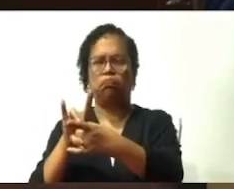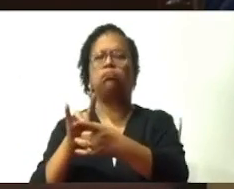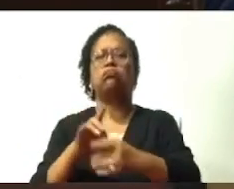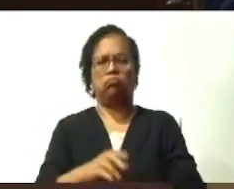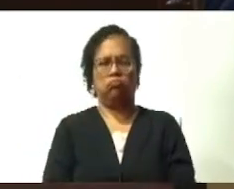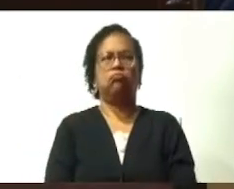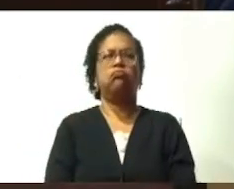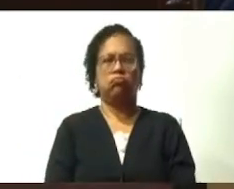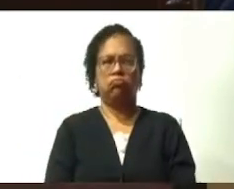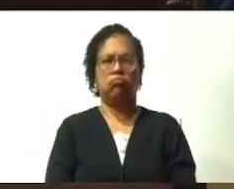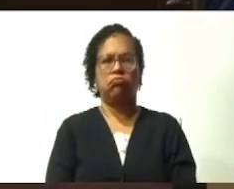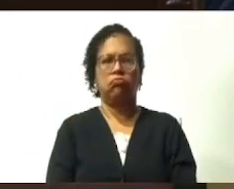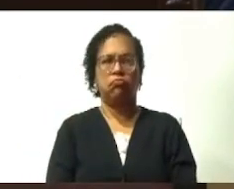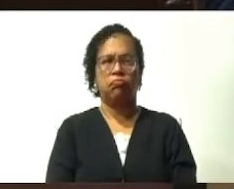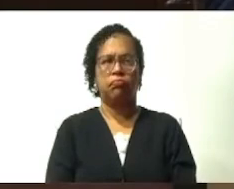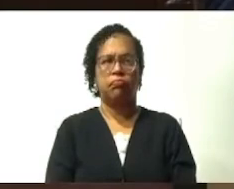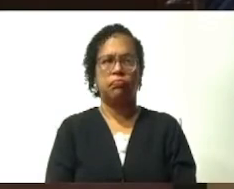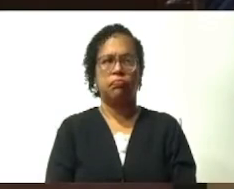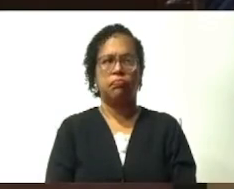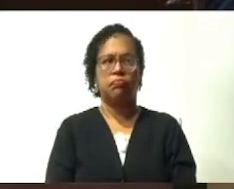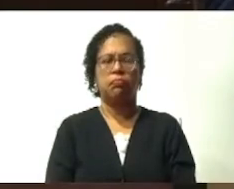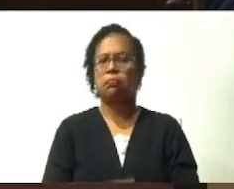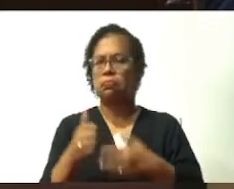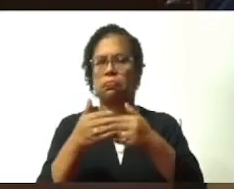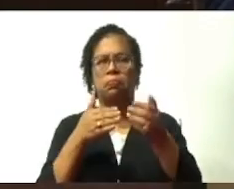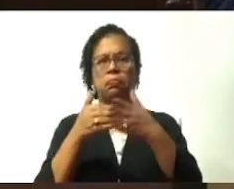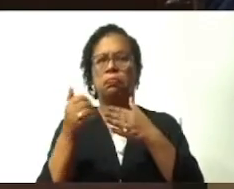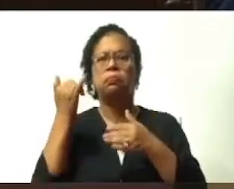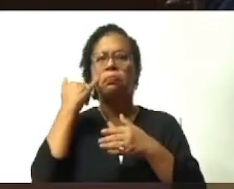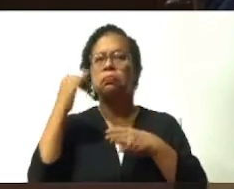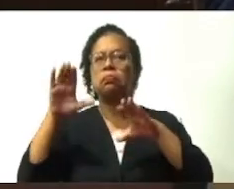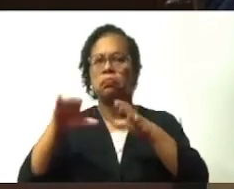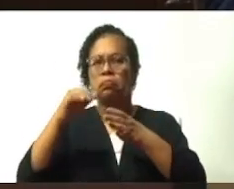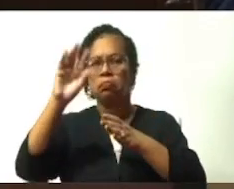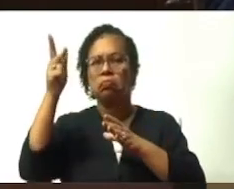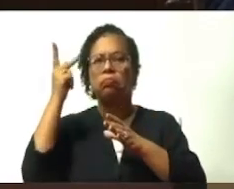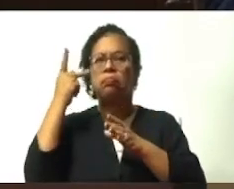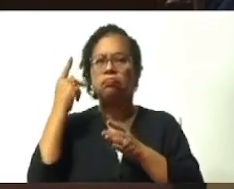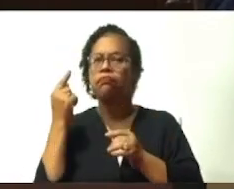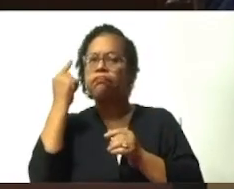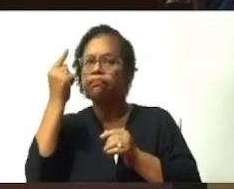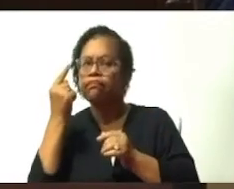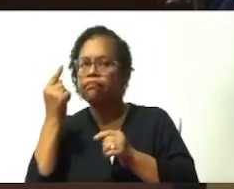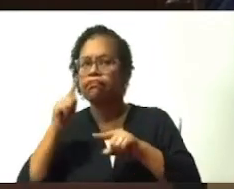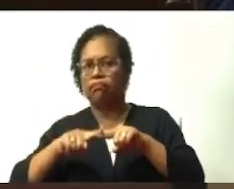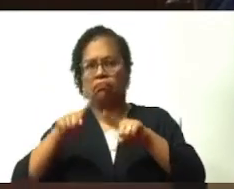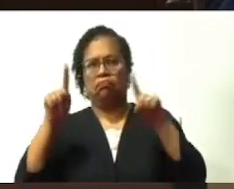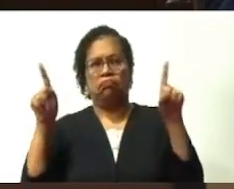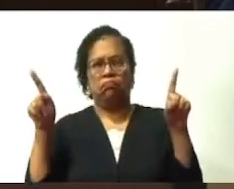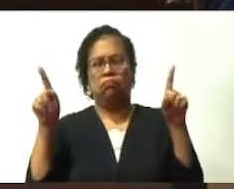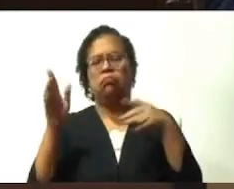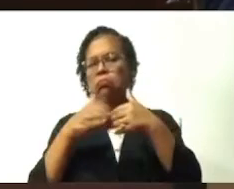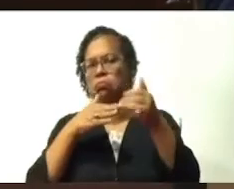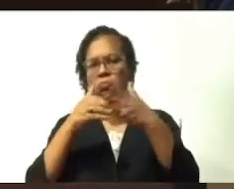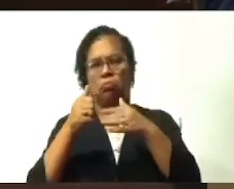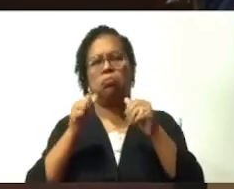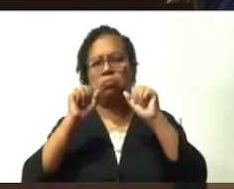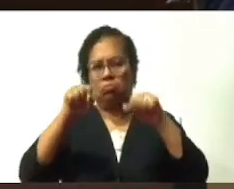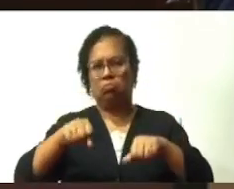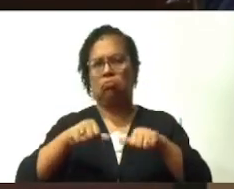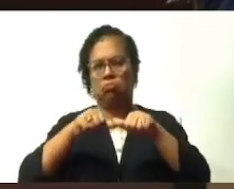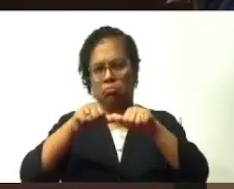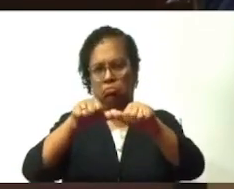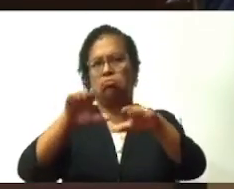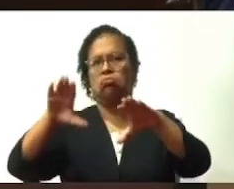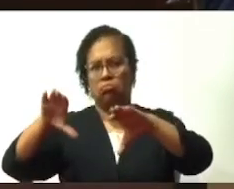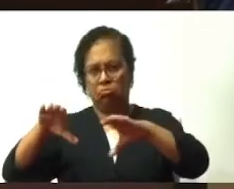que la pueden tener, pero conforman un bloque parlamentario aquí en esta Cámara de Diputados,